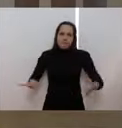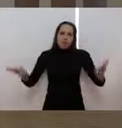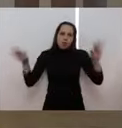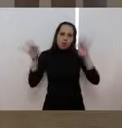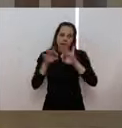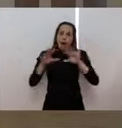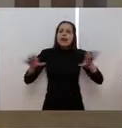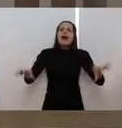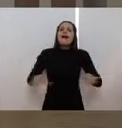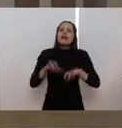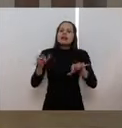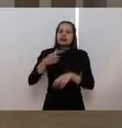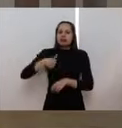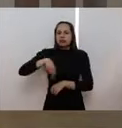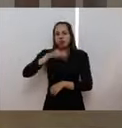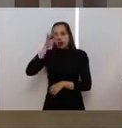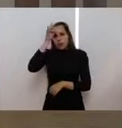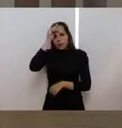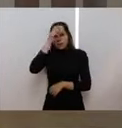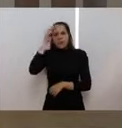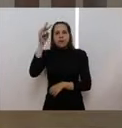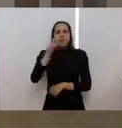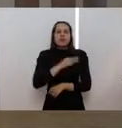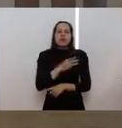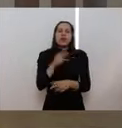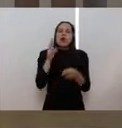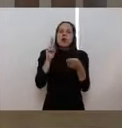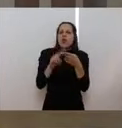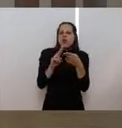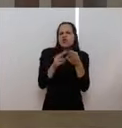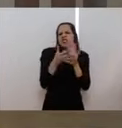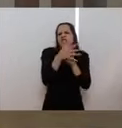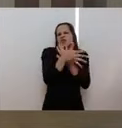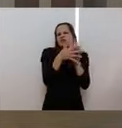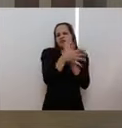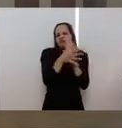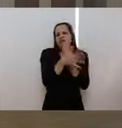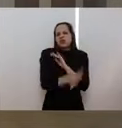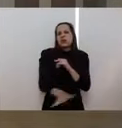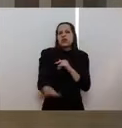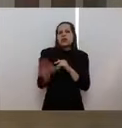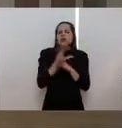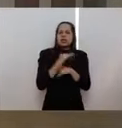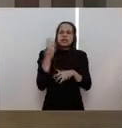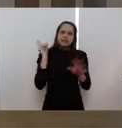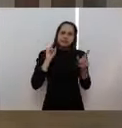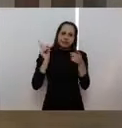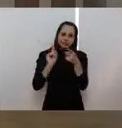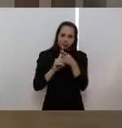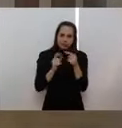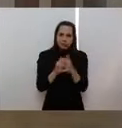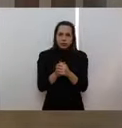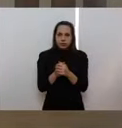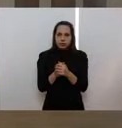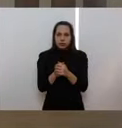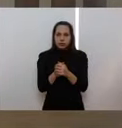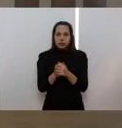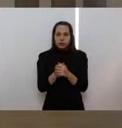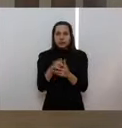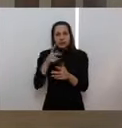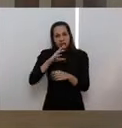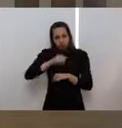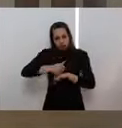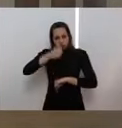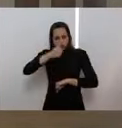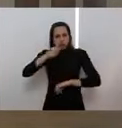para nuestro hospital militar de reconocer a todos ustedes los resultados de la gestión durante los últimos años la superior y administrativa